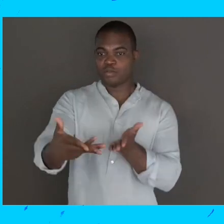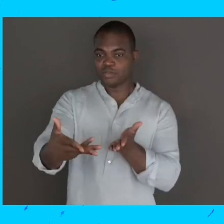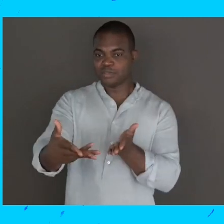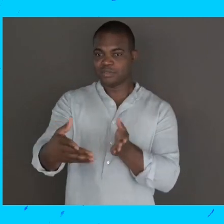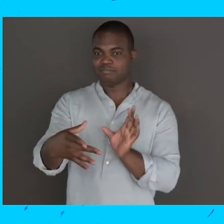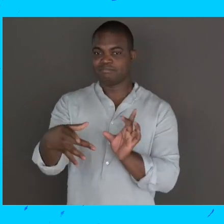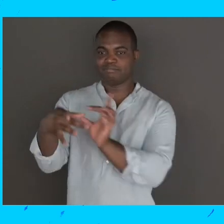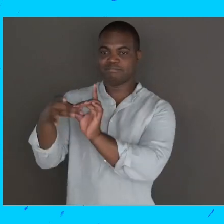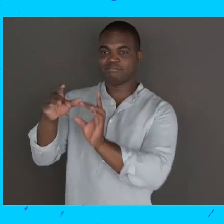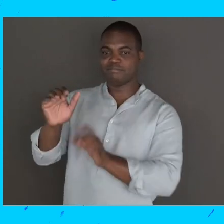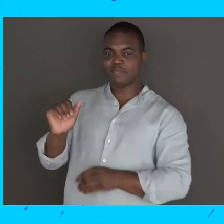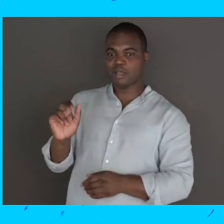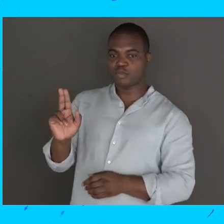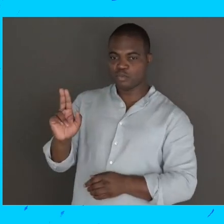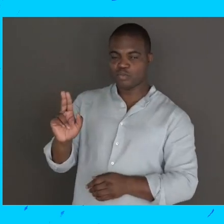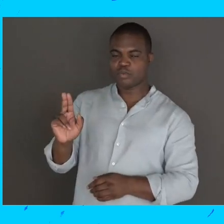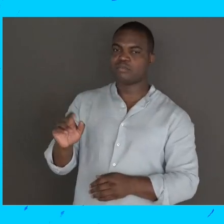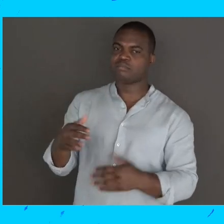ministerios